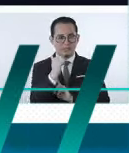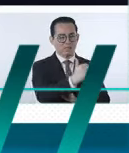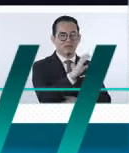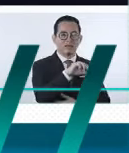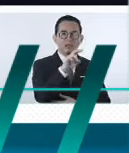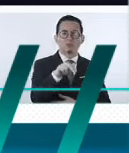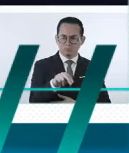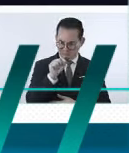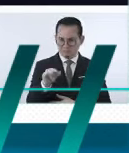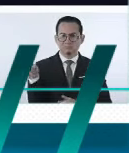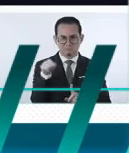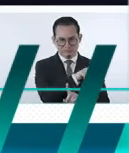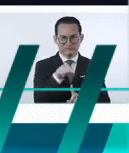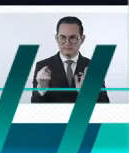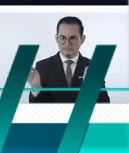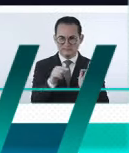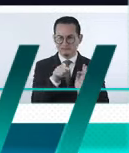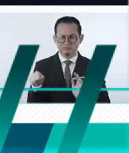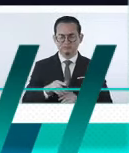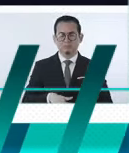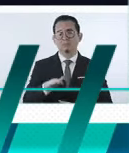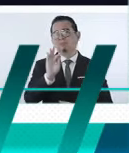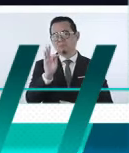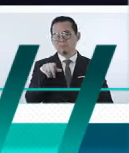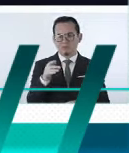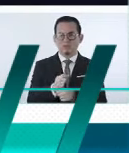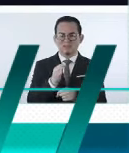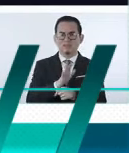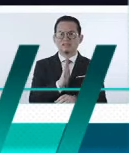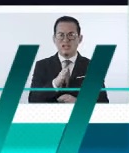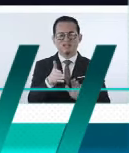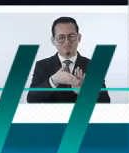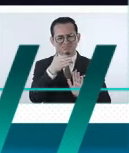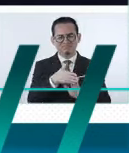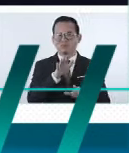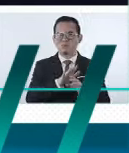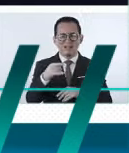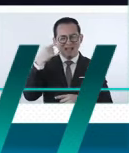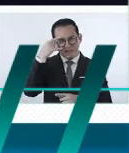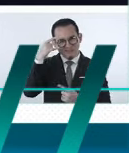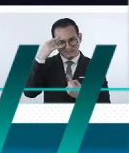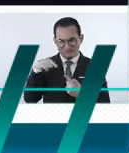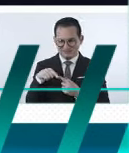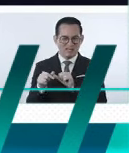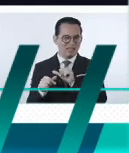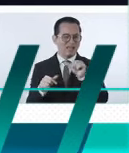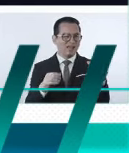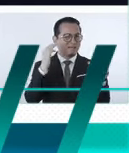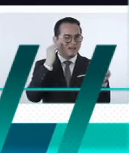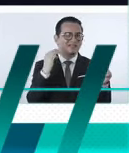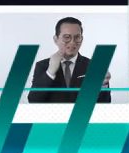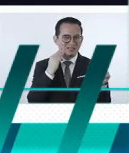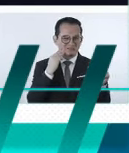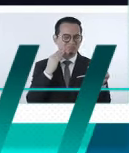permitiendo esto, pues es una bobada. Y no falta el que diga, ¿por qué no dijiste nada de